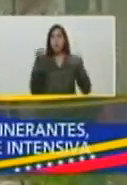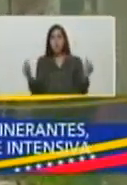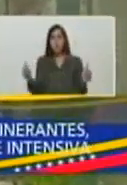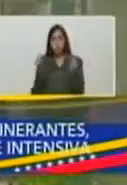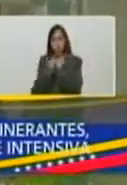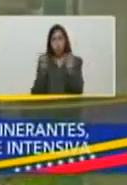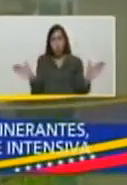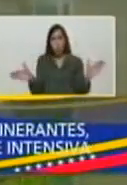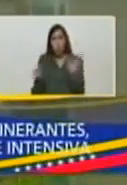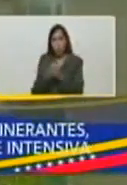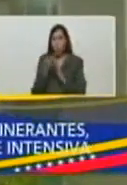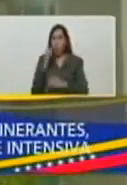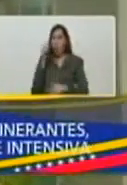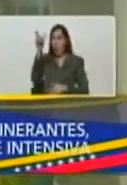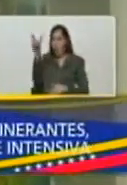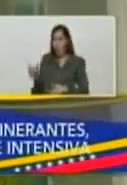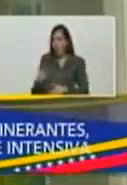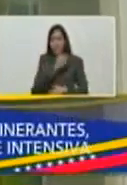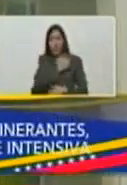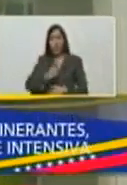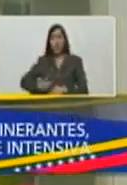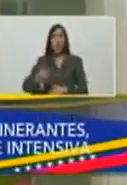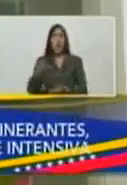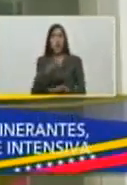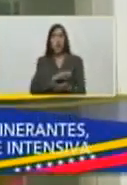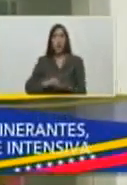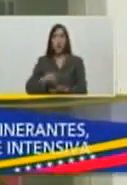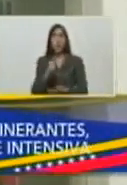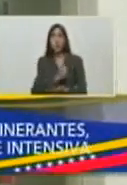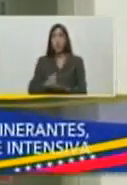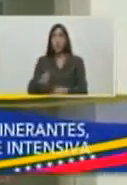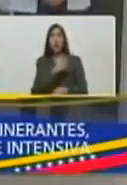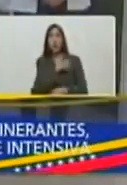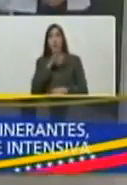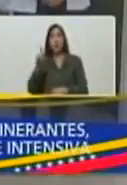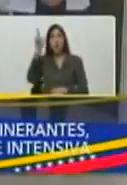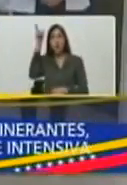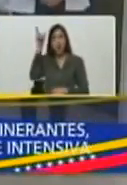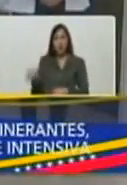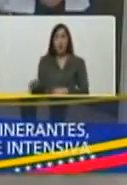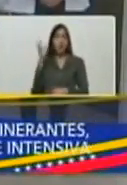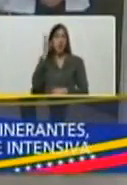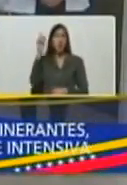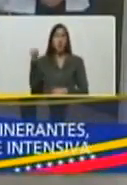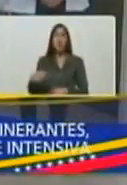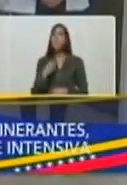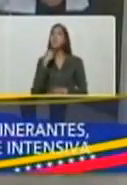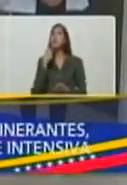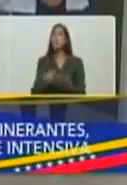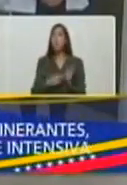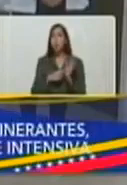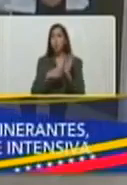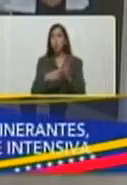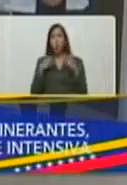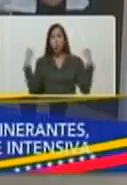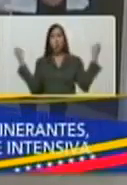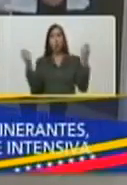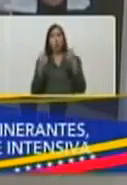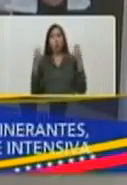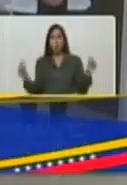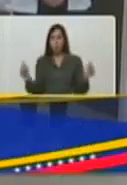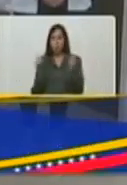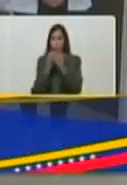compañero Cristian Wagner, presidente de Farmapatria. Nos acompaña la compañera Lucy Segovia, que es la vocera popular. Y nos acompañan